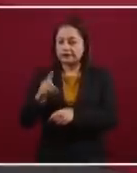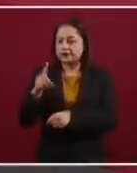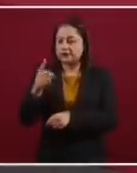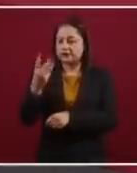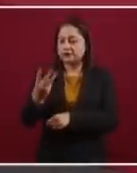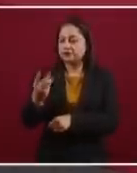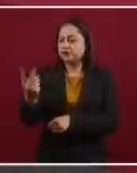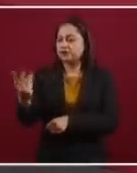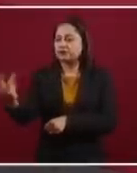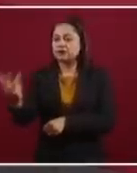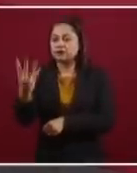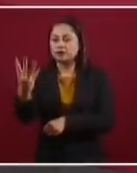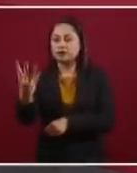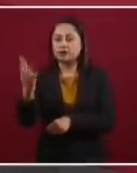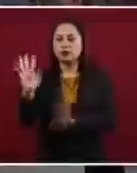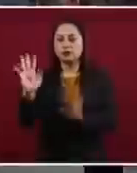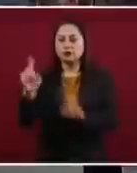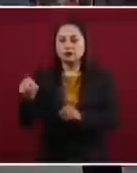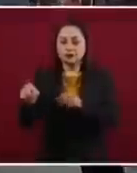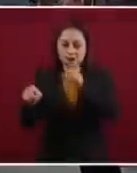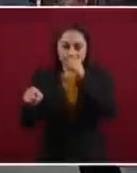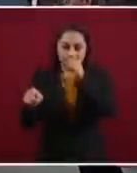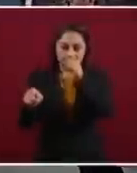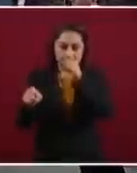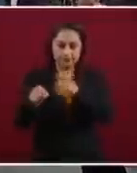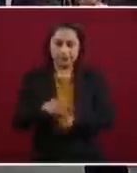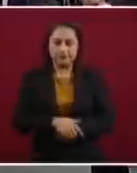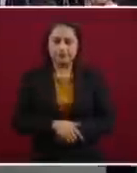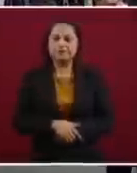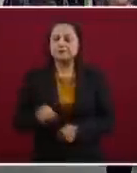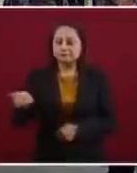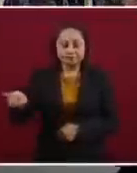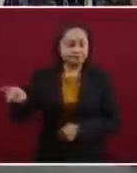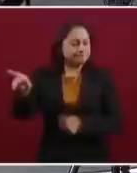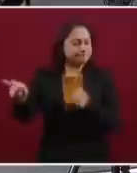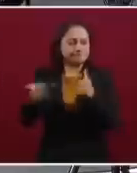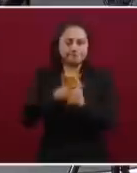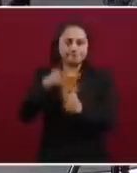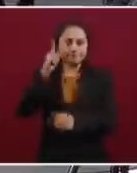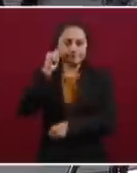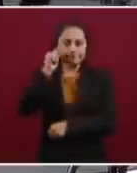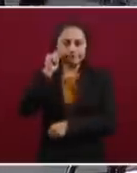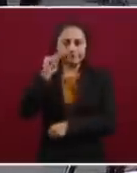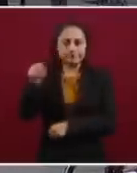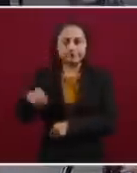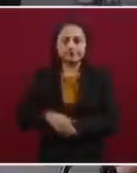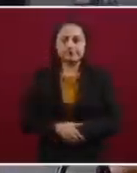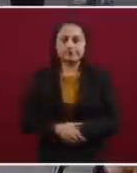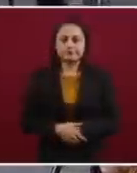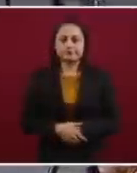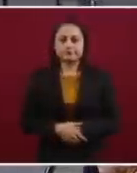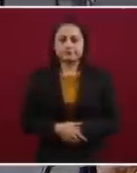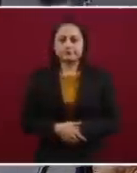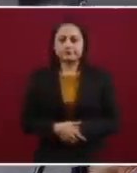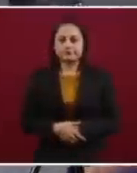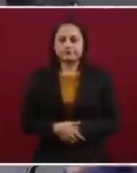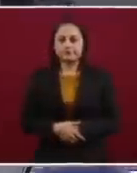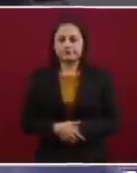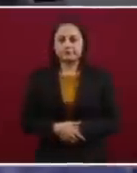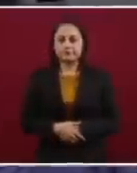4 cuánto no aguanto él es primero mañana mañana